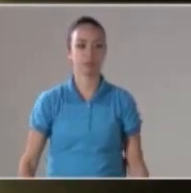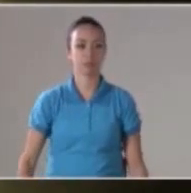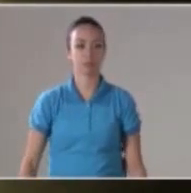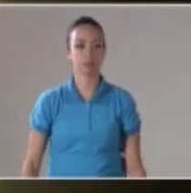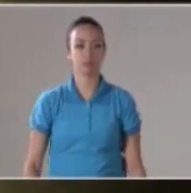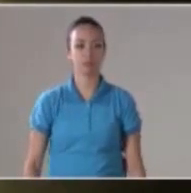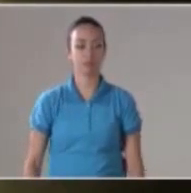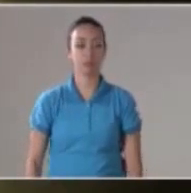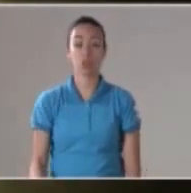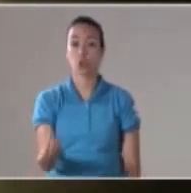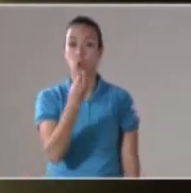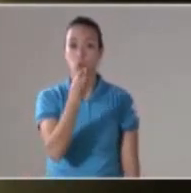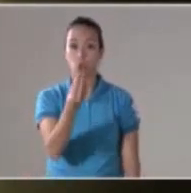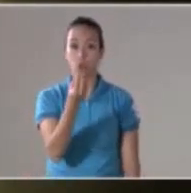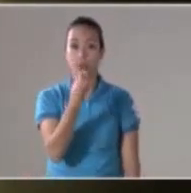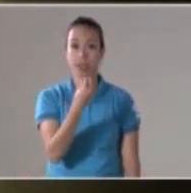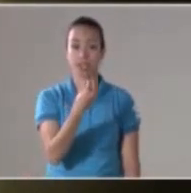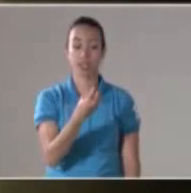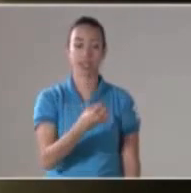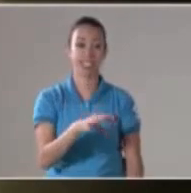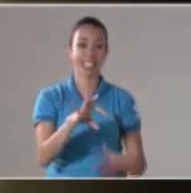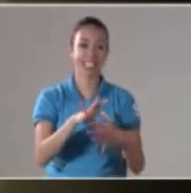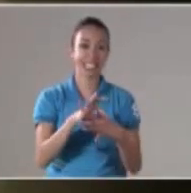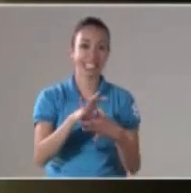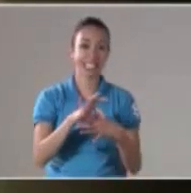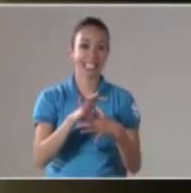el comer carne.